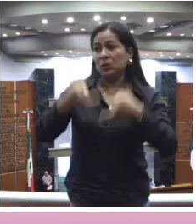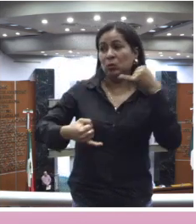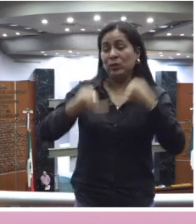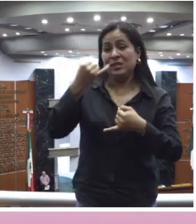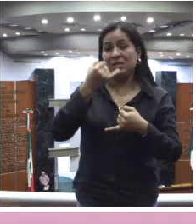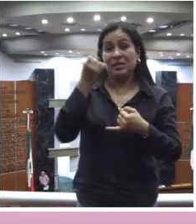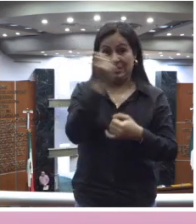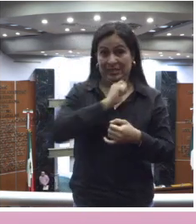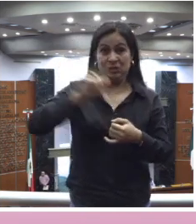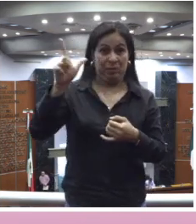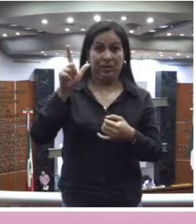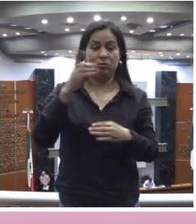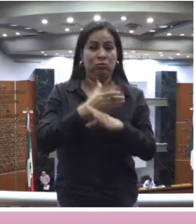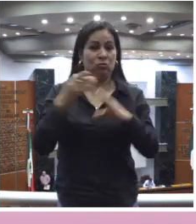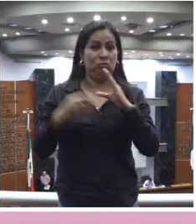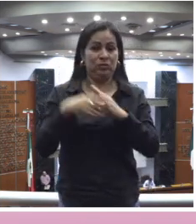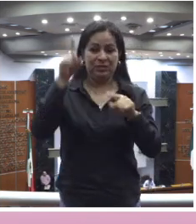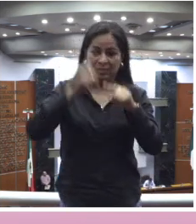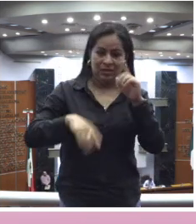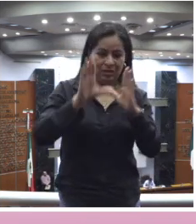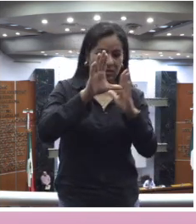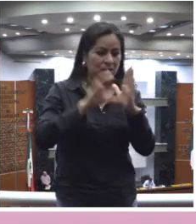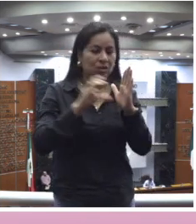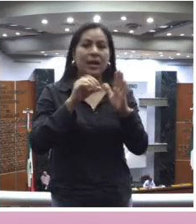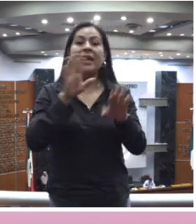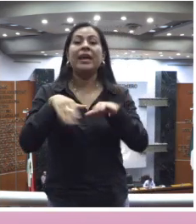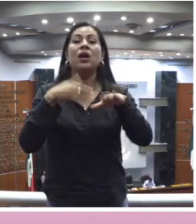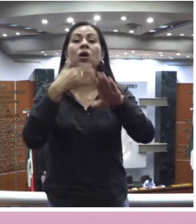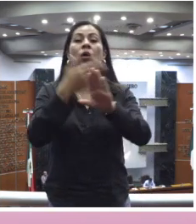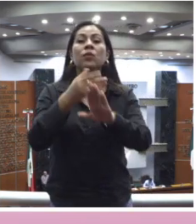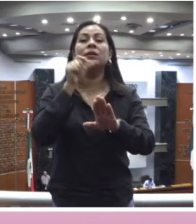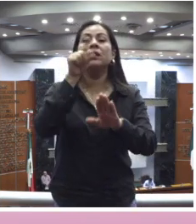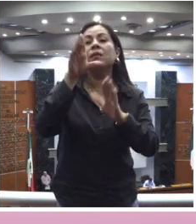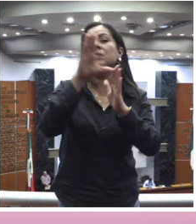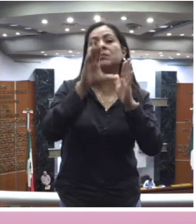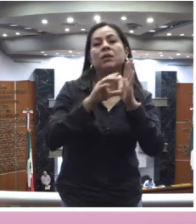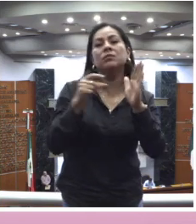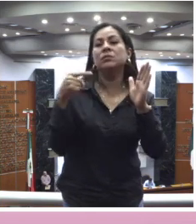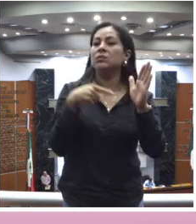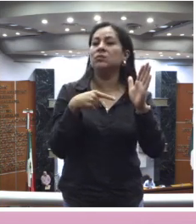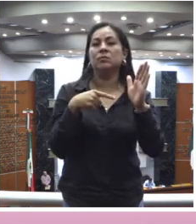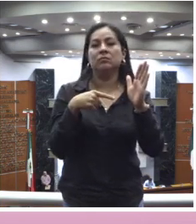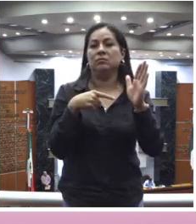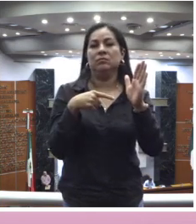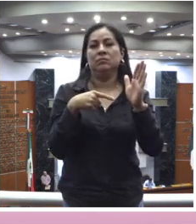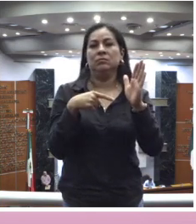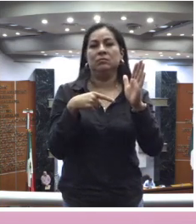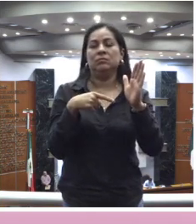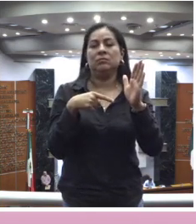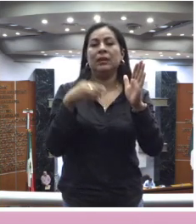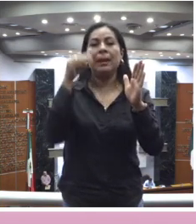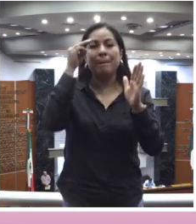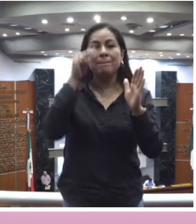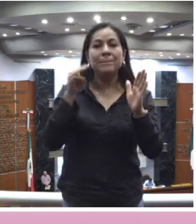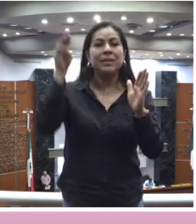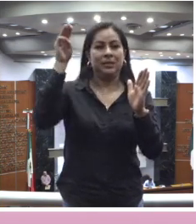juristas, acciones de inconstitucionalidad en contra de la propia Constitución. El